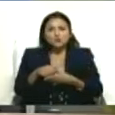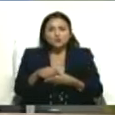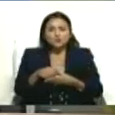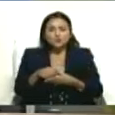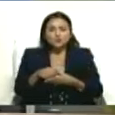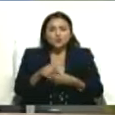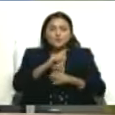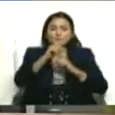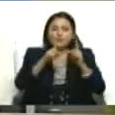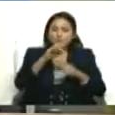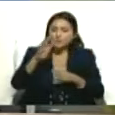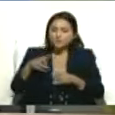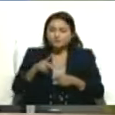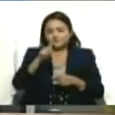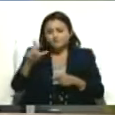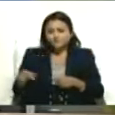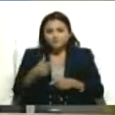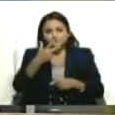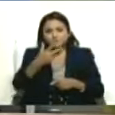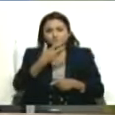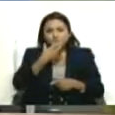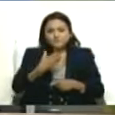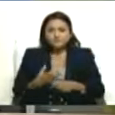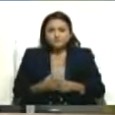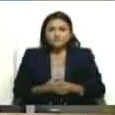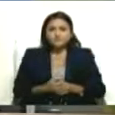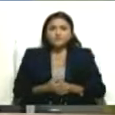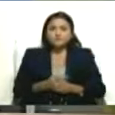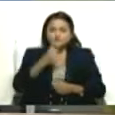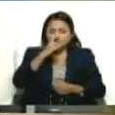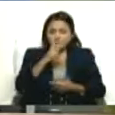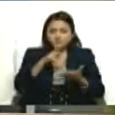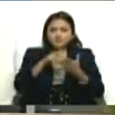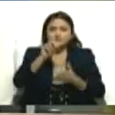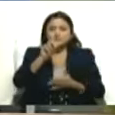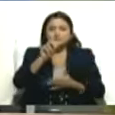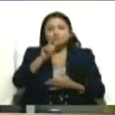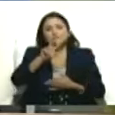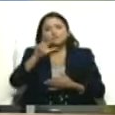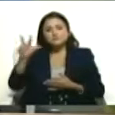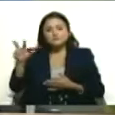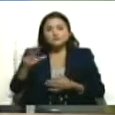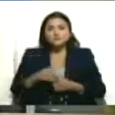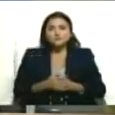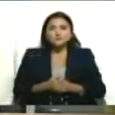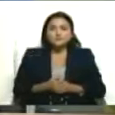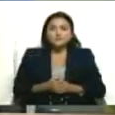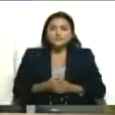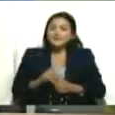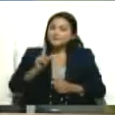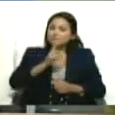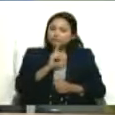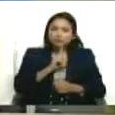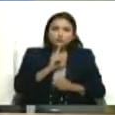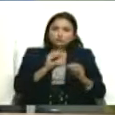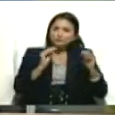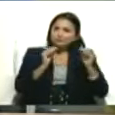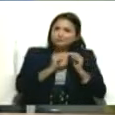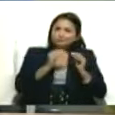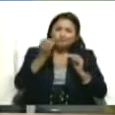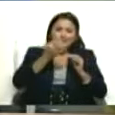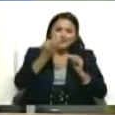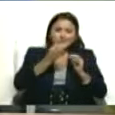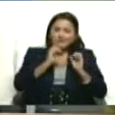a celebrarse el 3 de diciembre del 2023 no tendrán ninguna validez